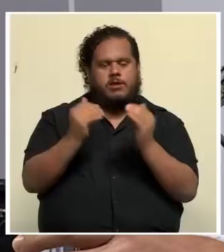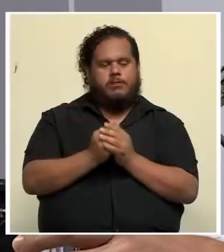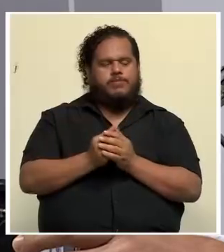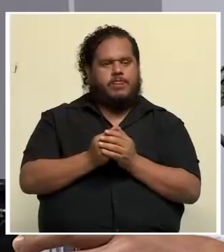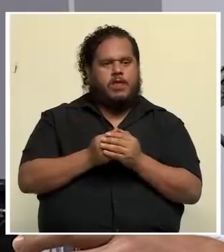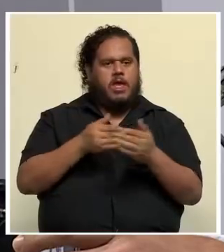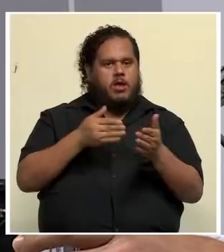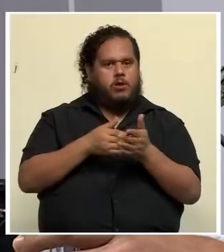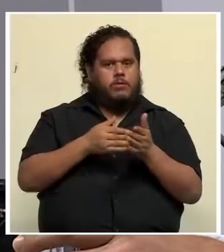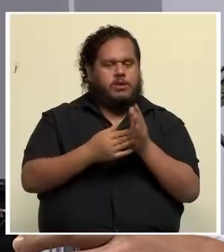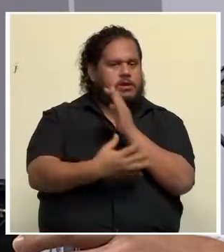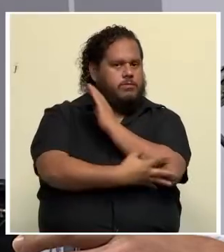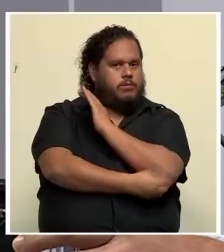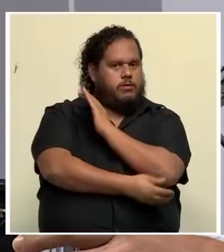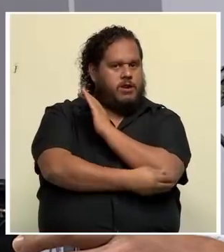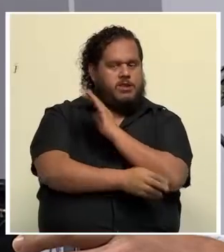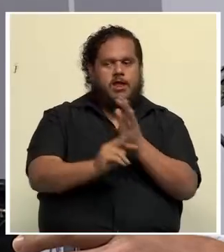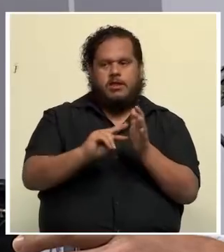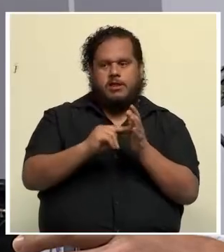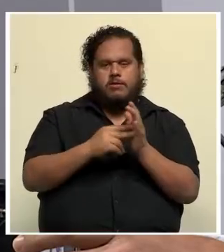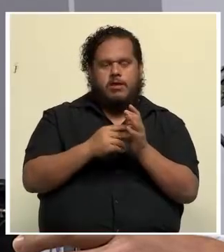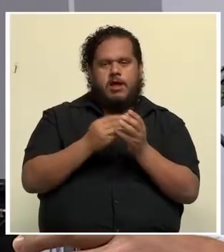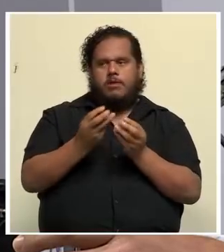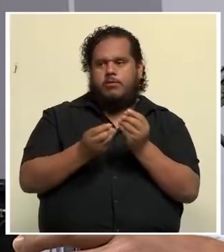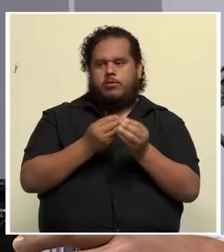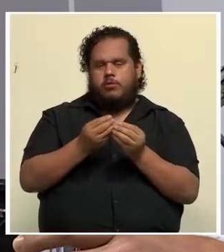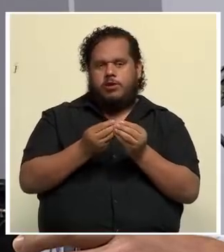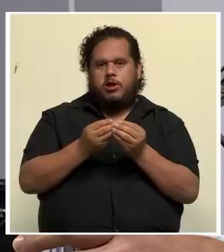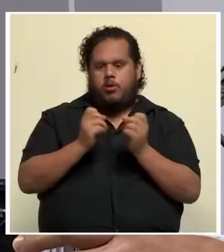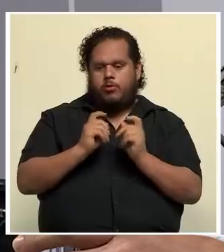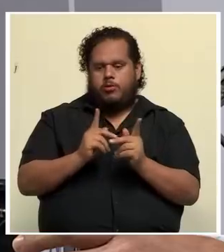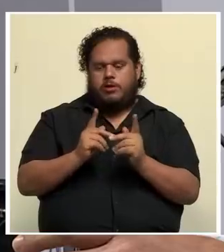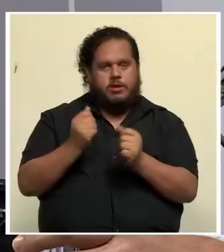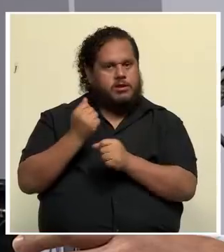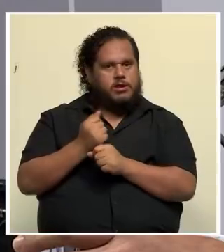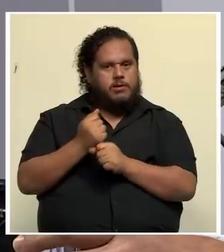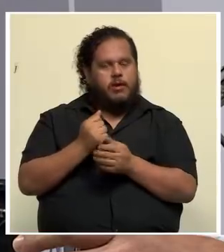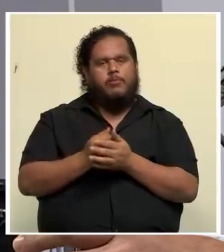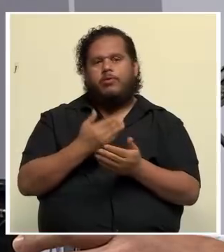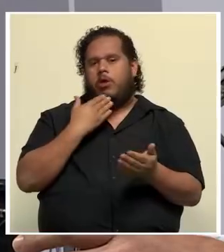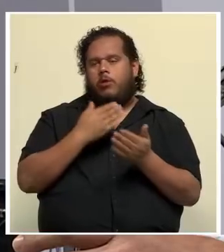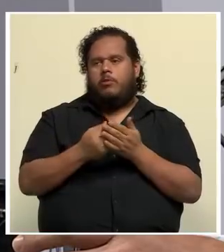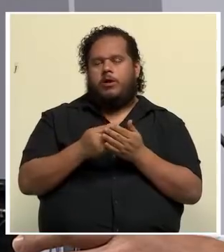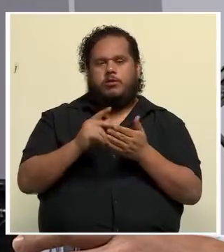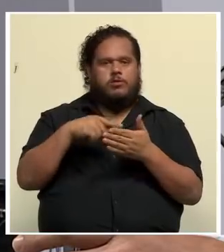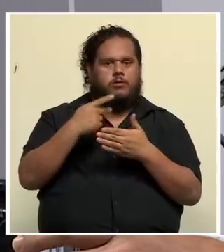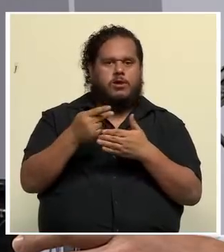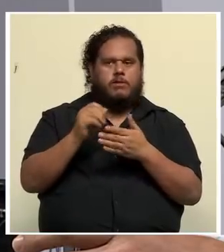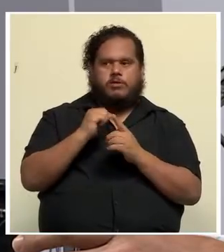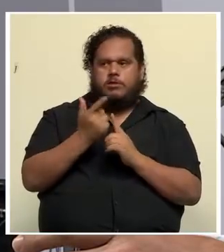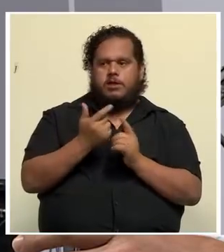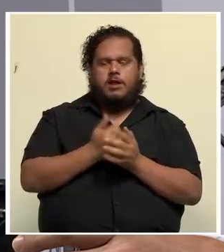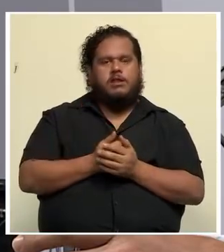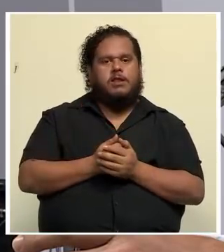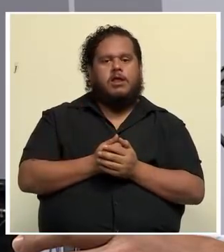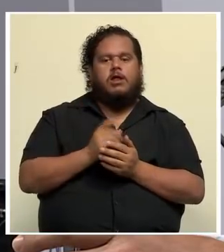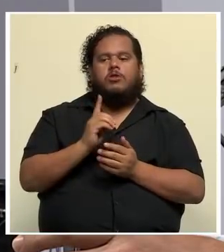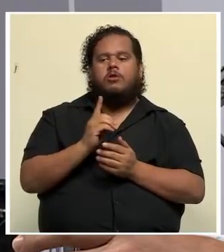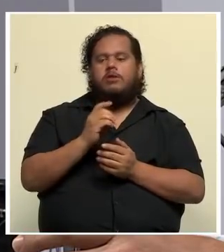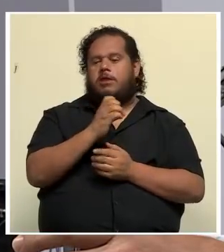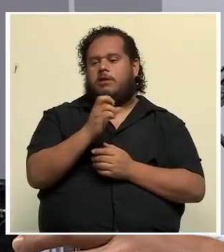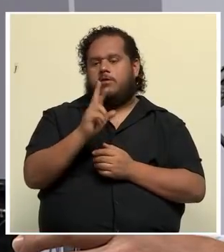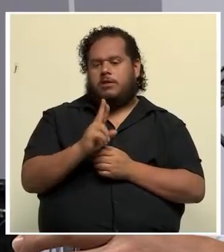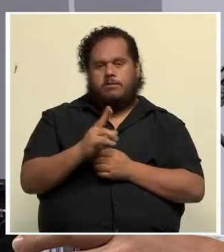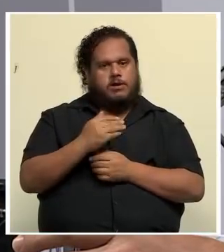Combatir pobreza es generar oportunidades de trabajo, buenos programas sociales en los cuales Costa Rica